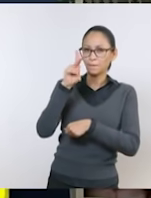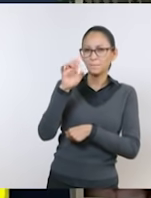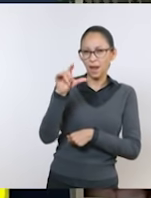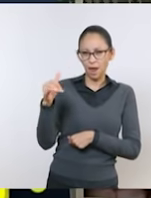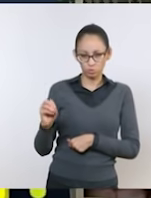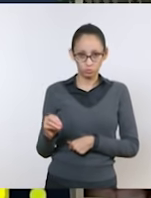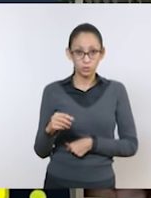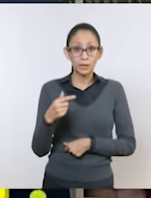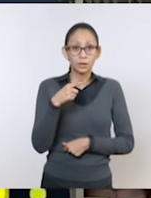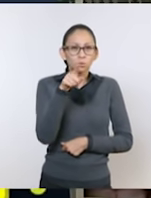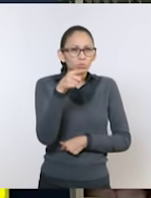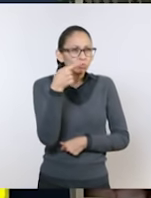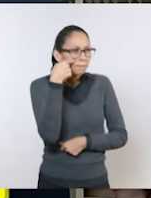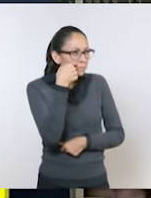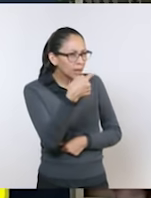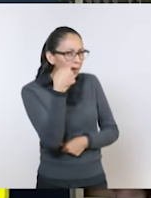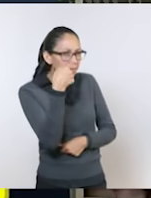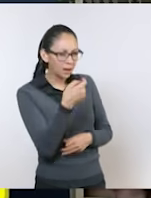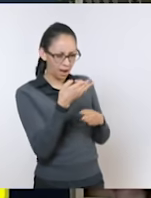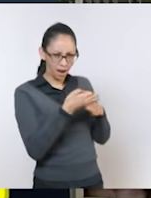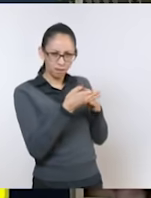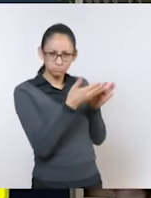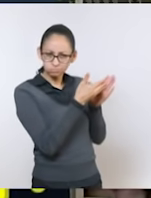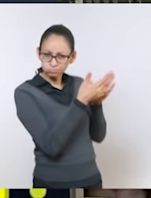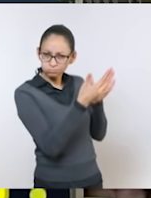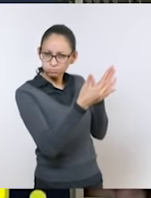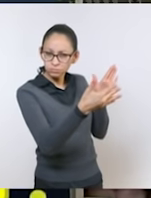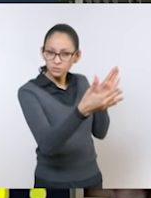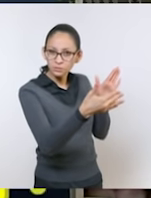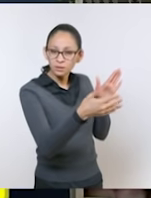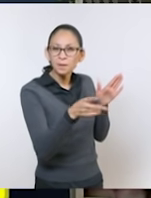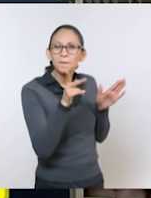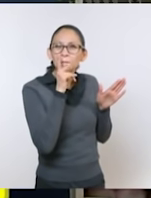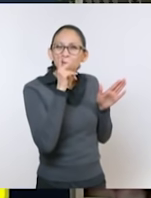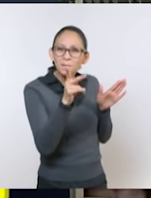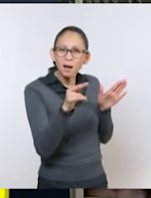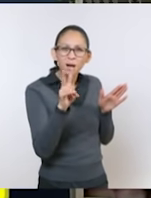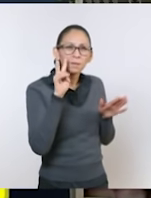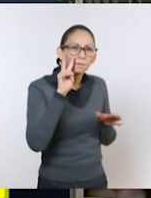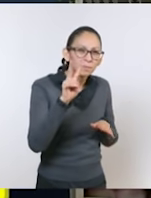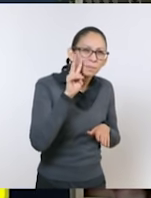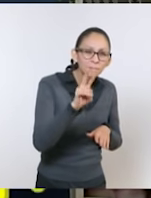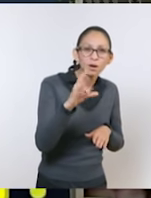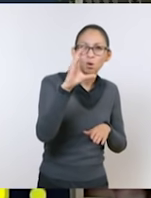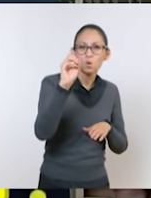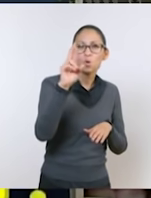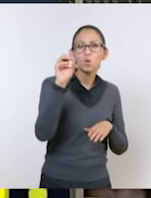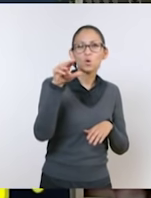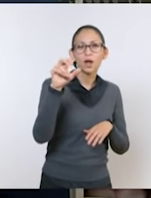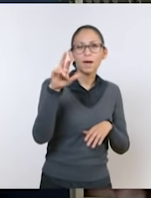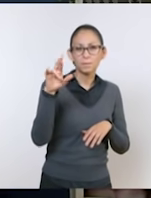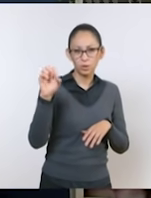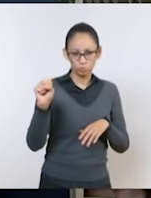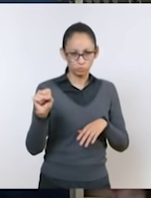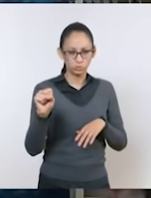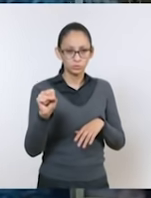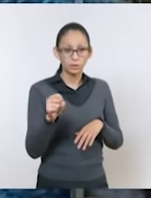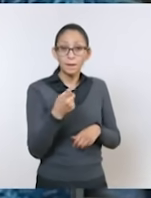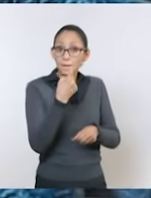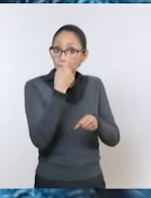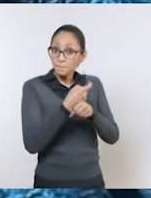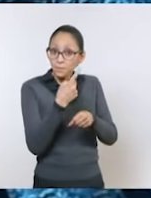doctor Pelayo. Seguramente durante los últimos días has escuchado la palabra